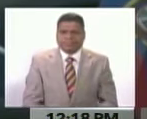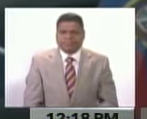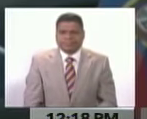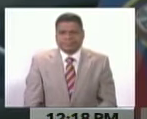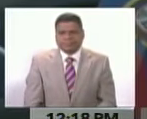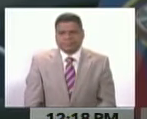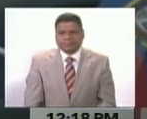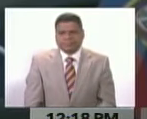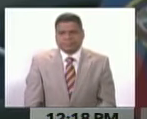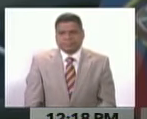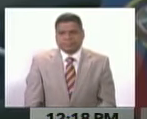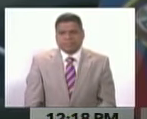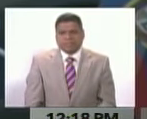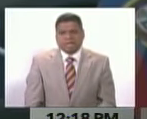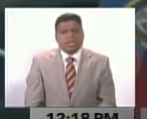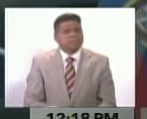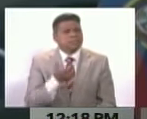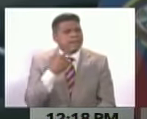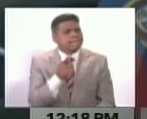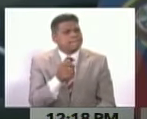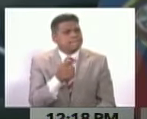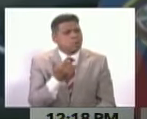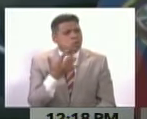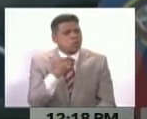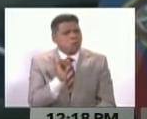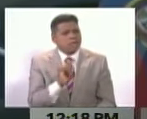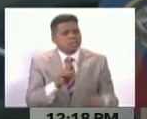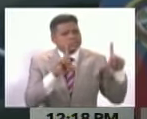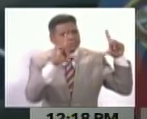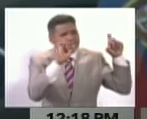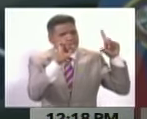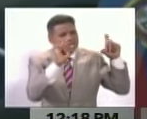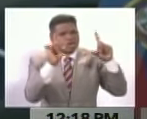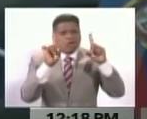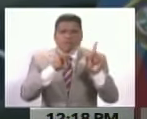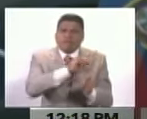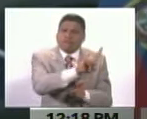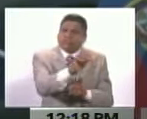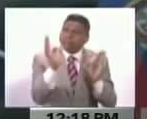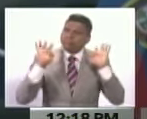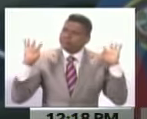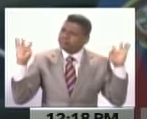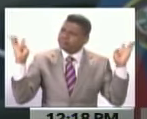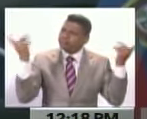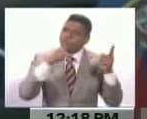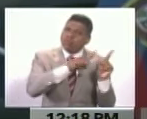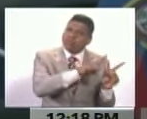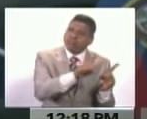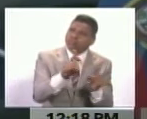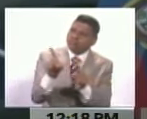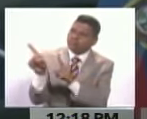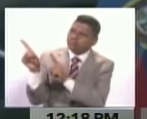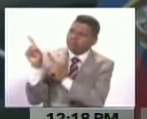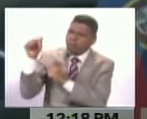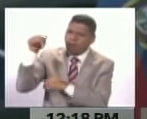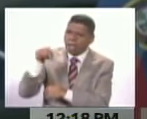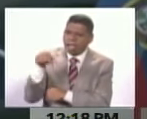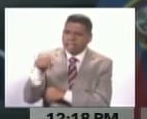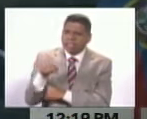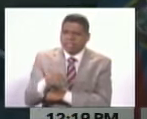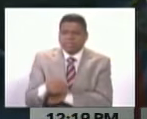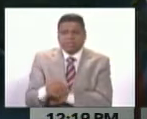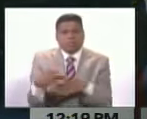Hasta hace poco en las paredes teníamos las fotos de los próceres de nuestro